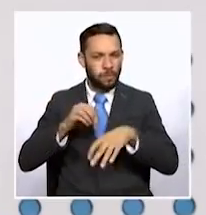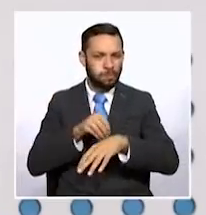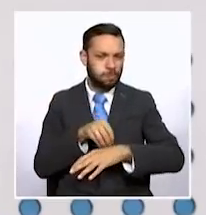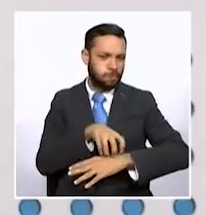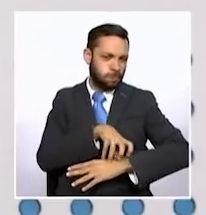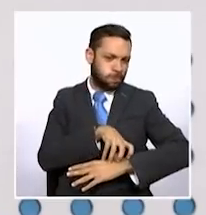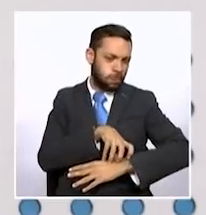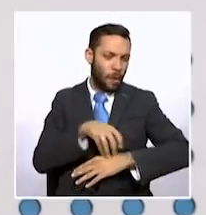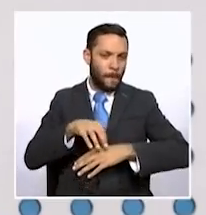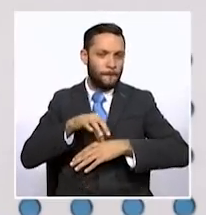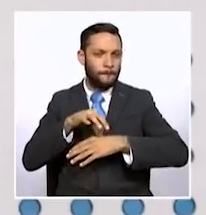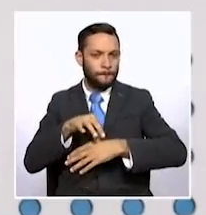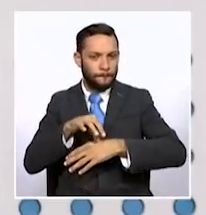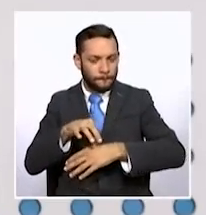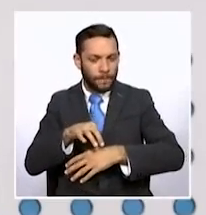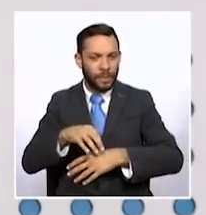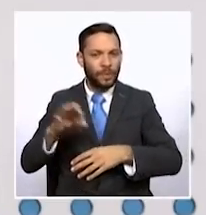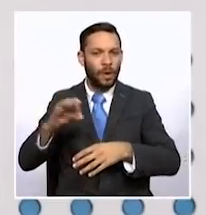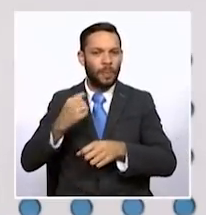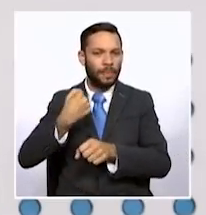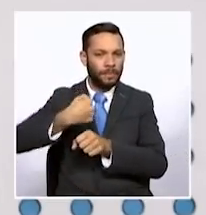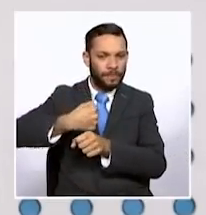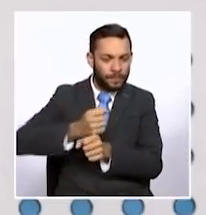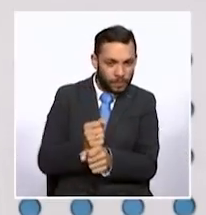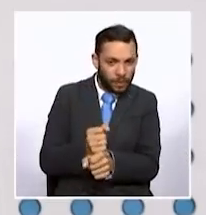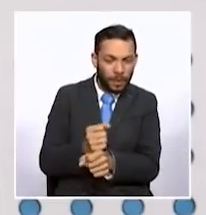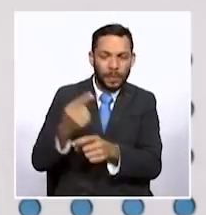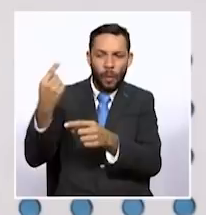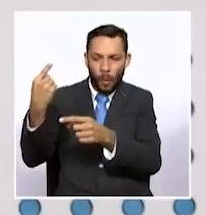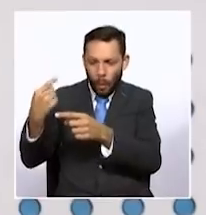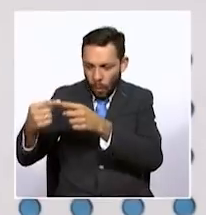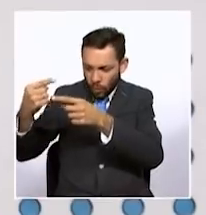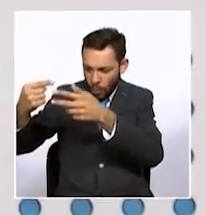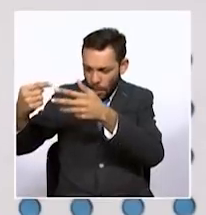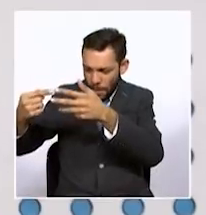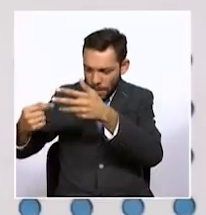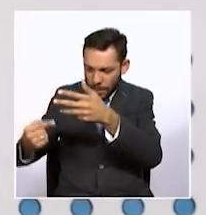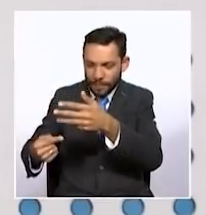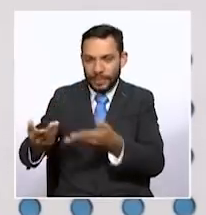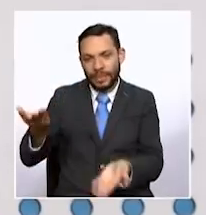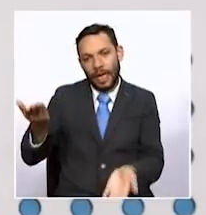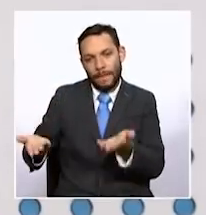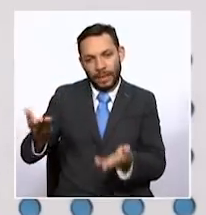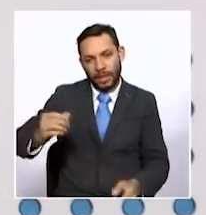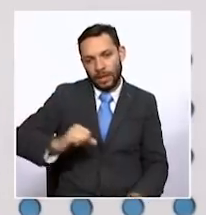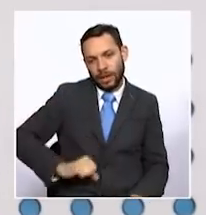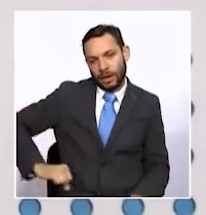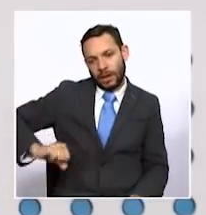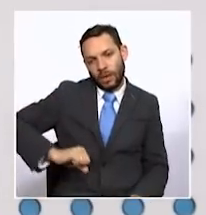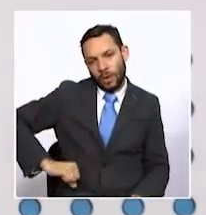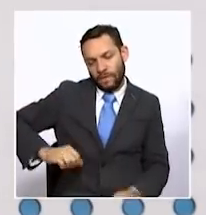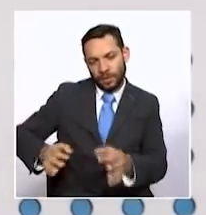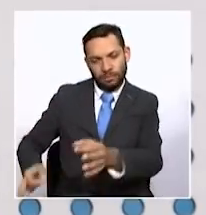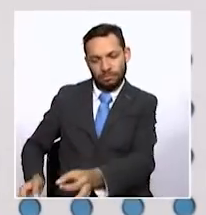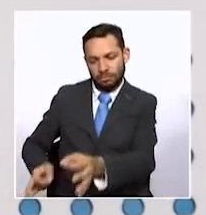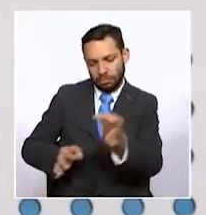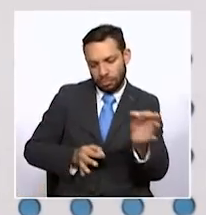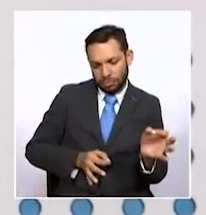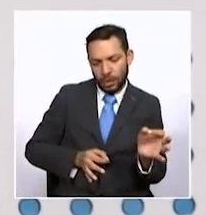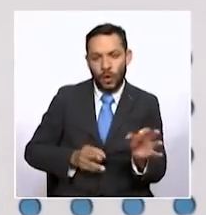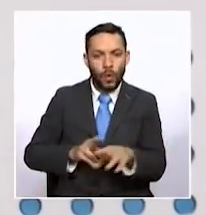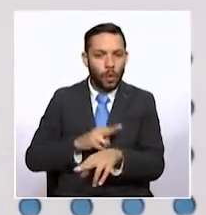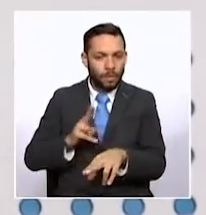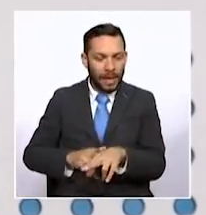del piramidal, un pinzamiento femorocetabular. O sea, hay muchas patologías que en la radiografía pueden ser normales, pero que con otros estudios